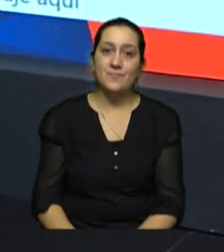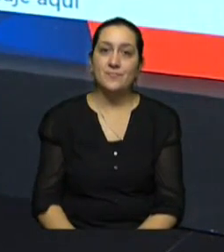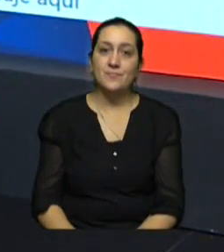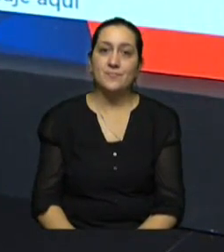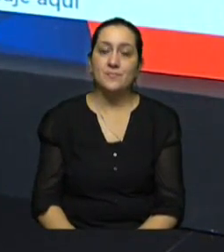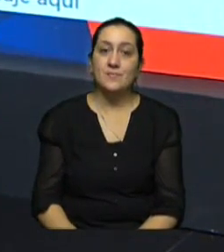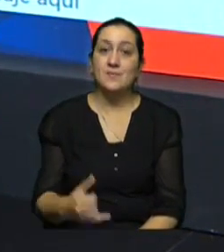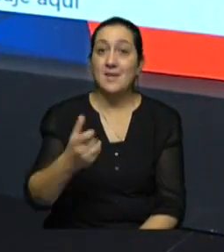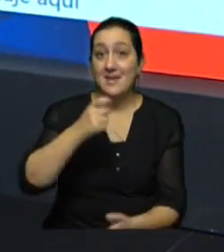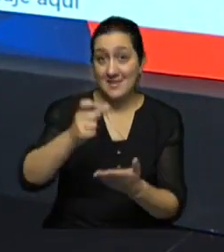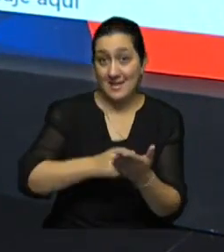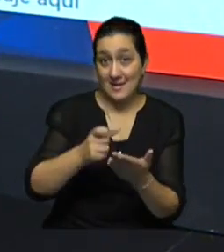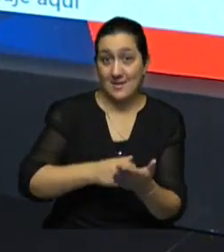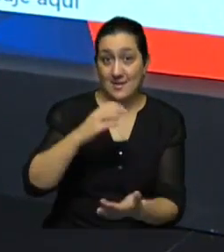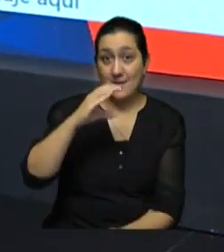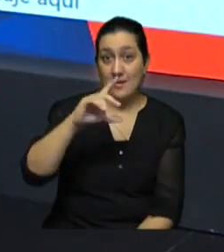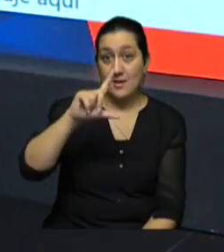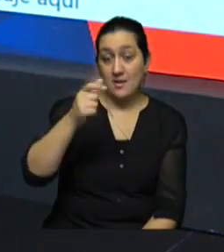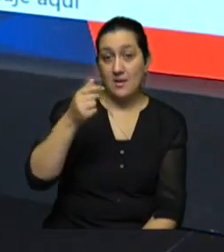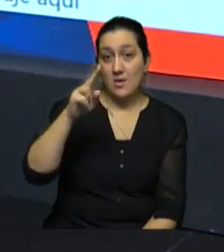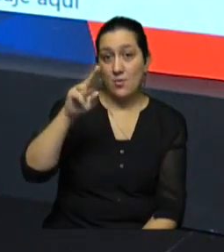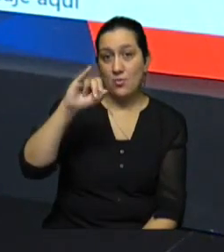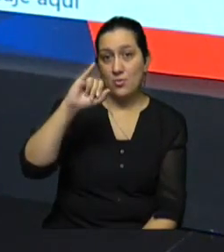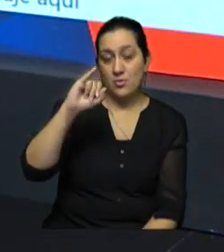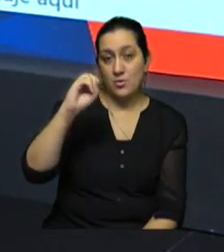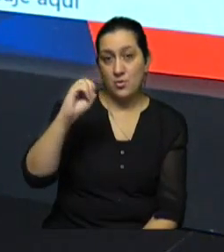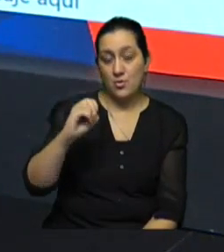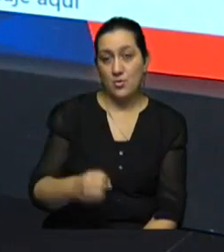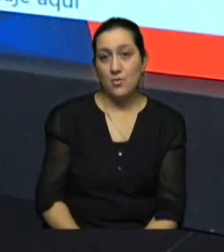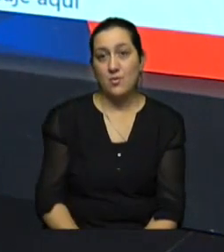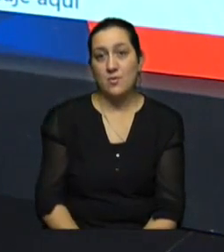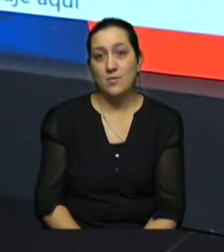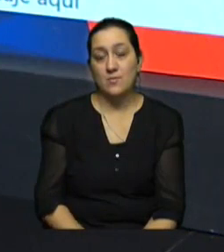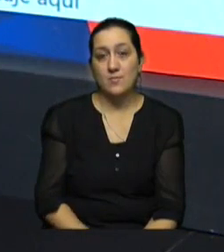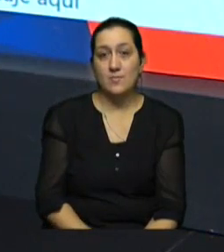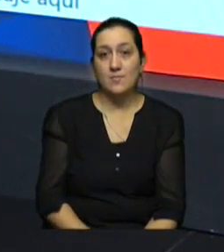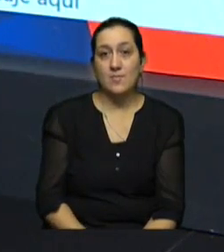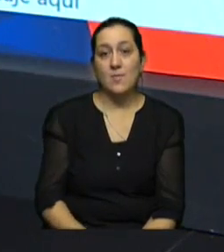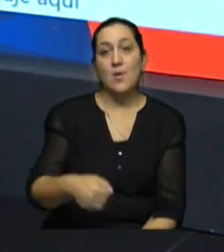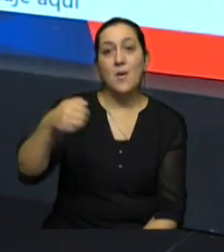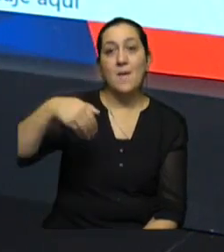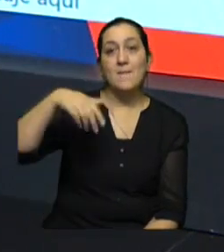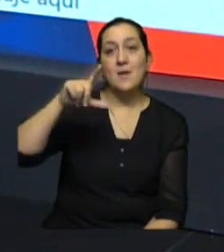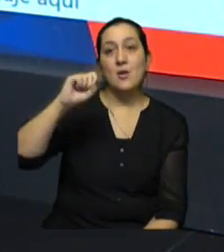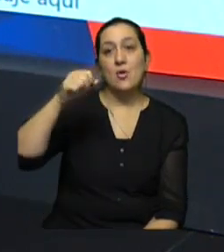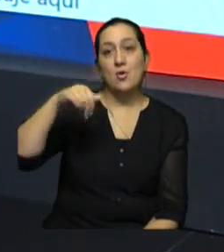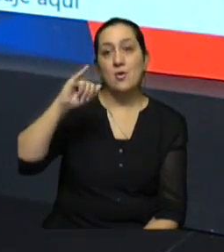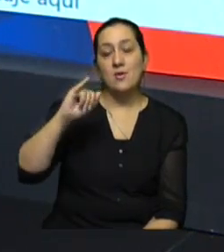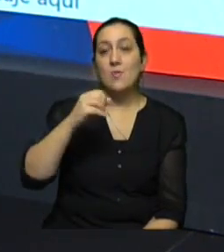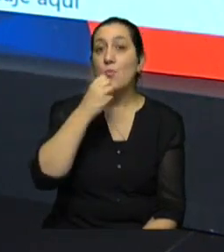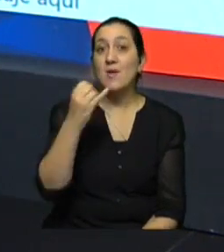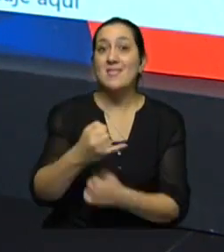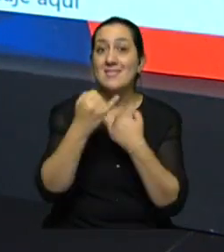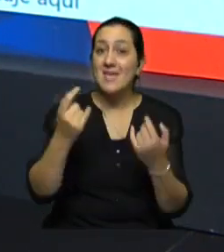¿Tiene Instagram, Claudio? Eso es por Meloni. Muy bien, muy bien. Que les gusta. Buen día, Fito, no